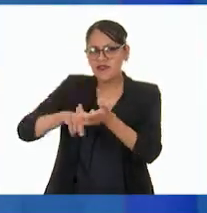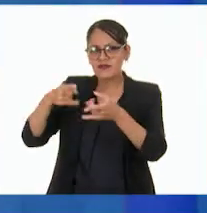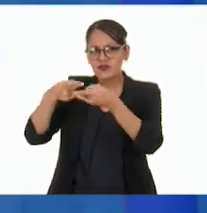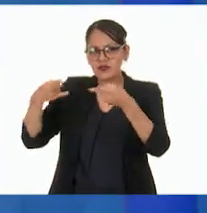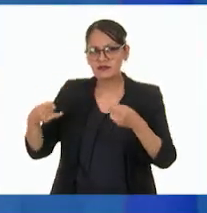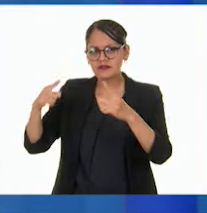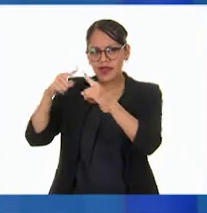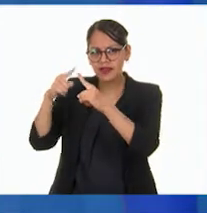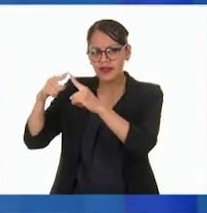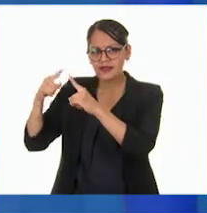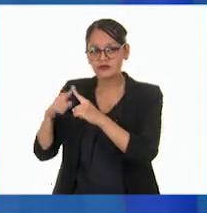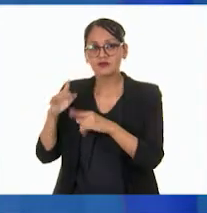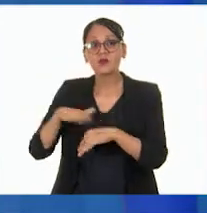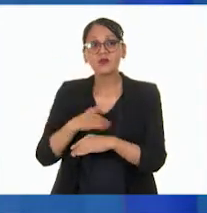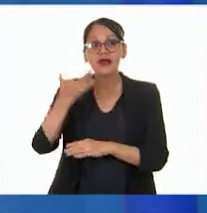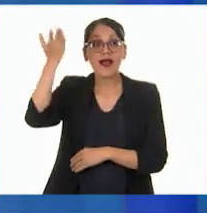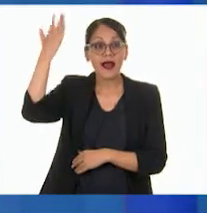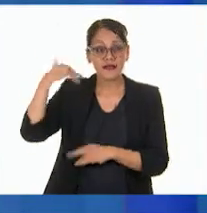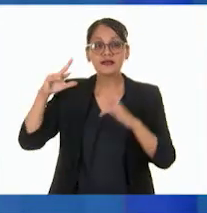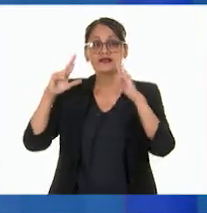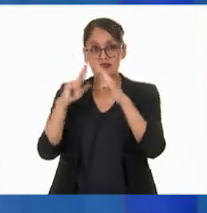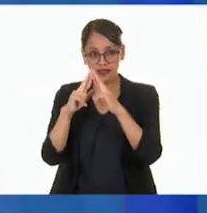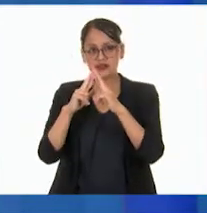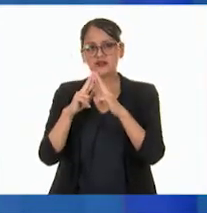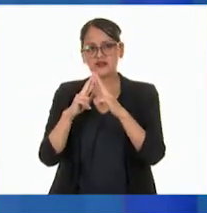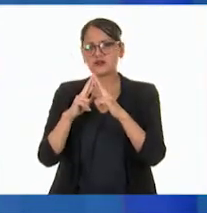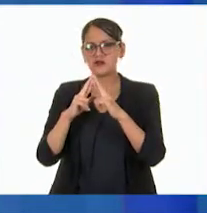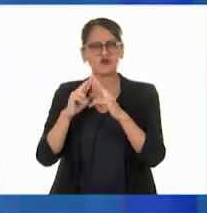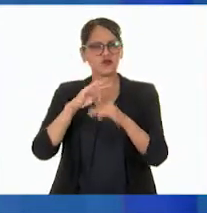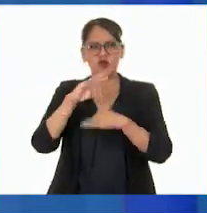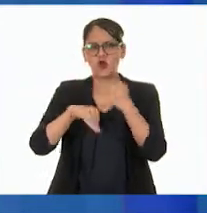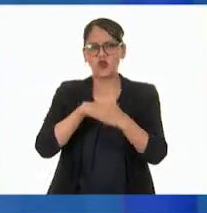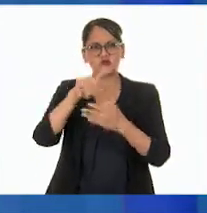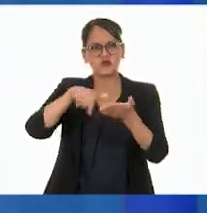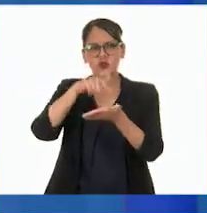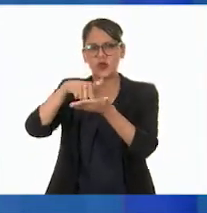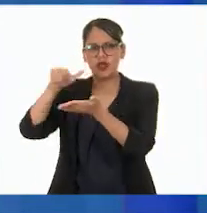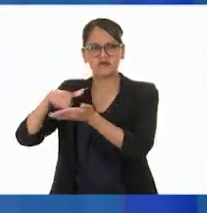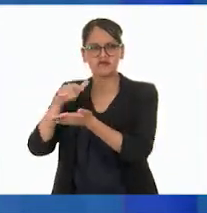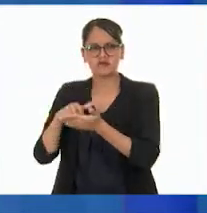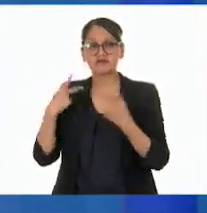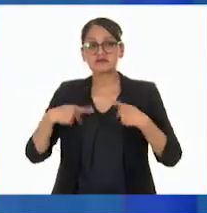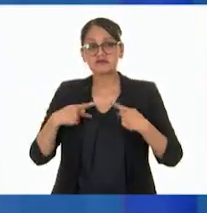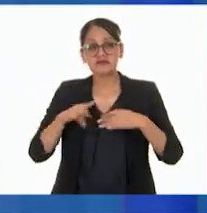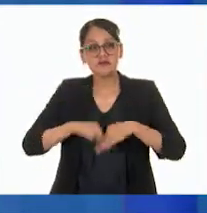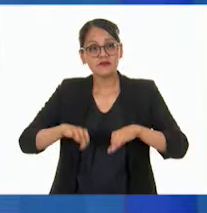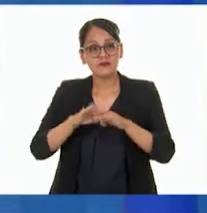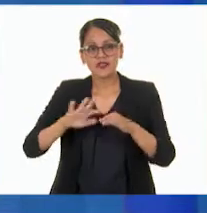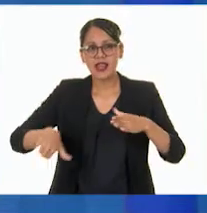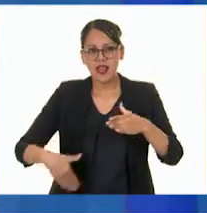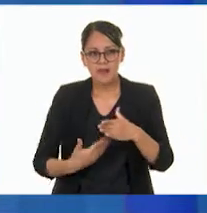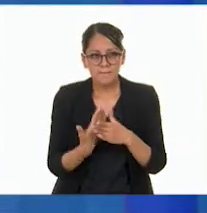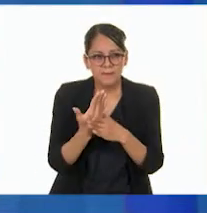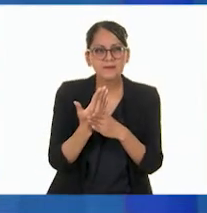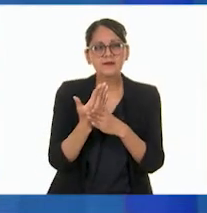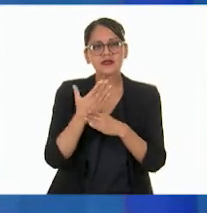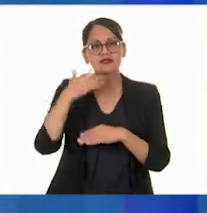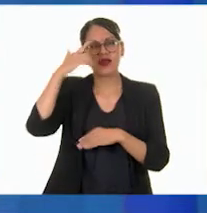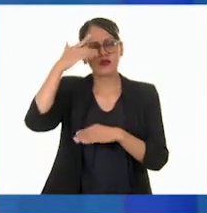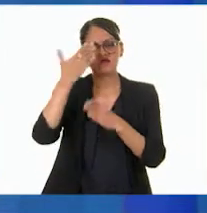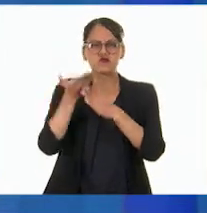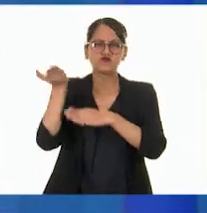en aquella época la religión era algo que estaba presente en todo lo que hacían las personas, desde que se levantaban hasta que se